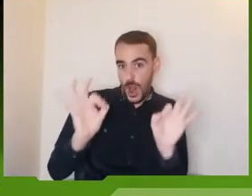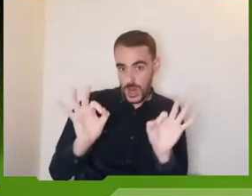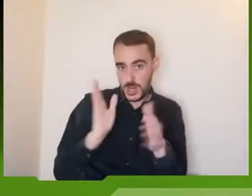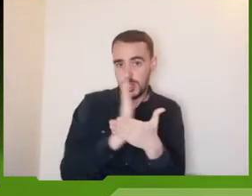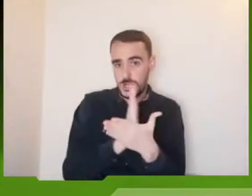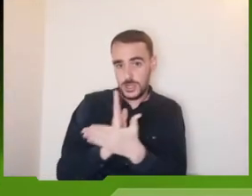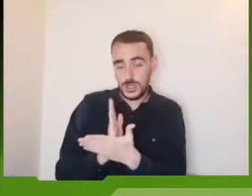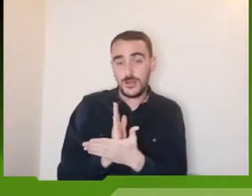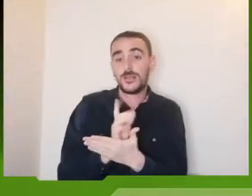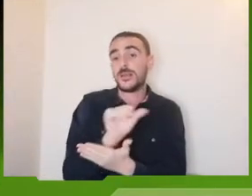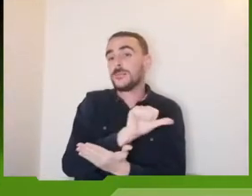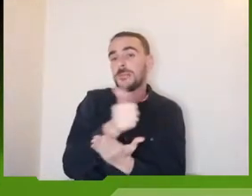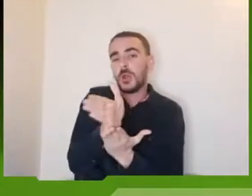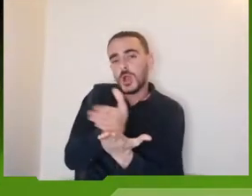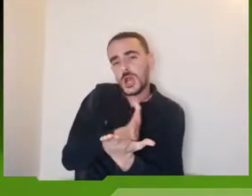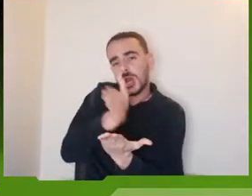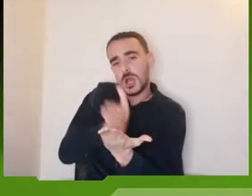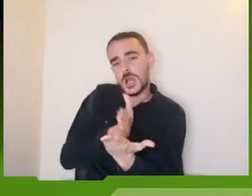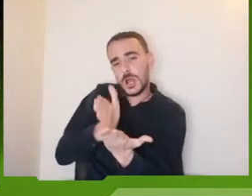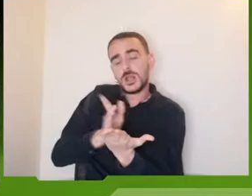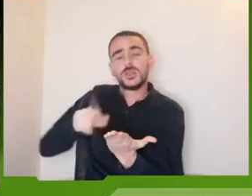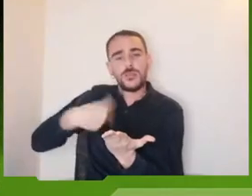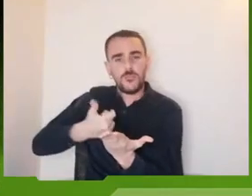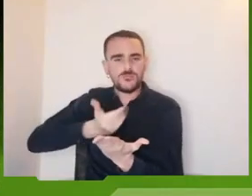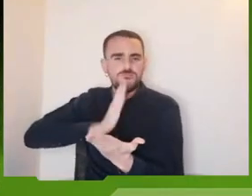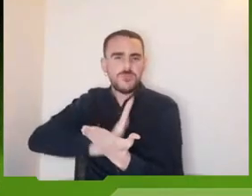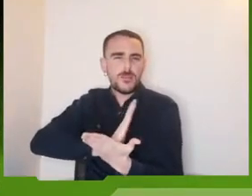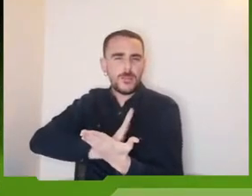Y luego a saco.